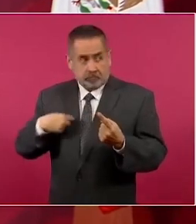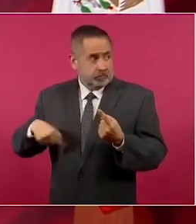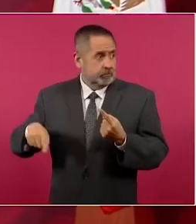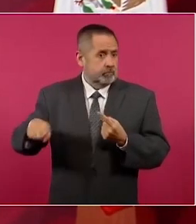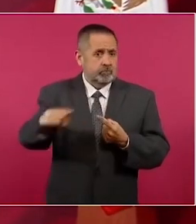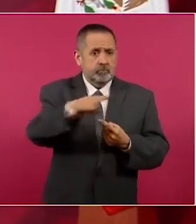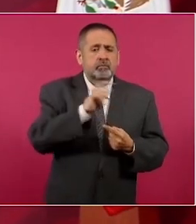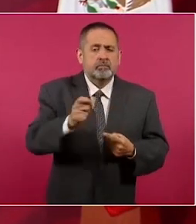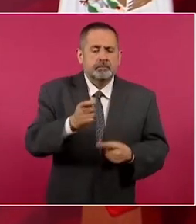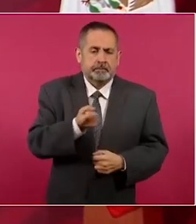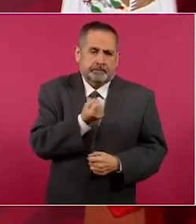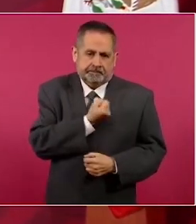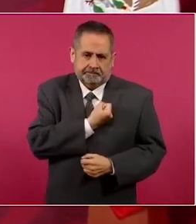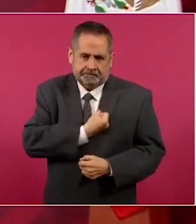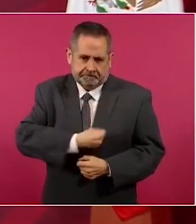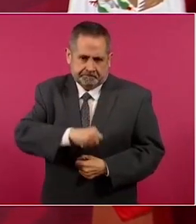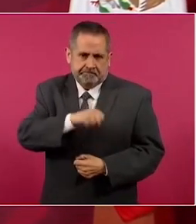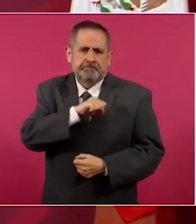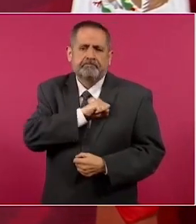salud